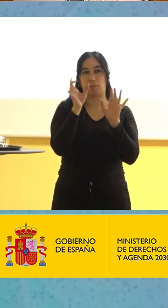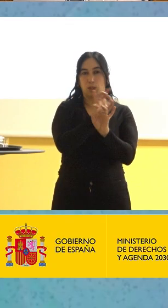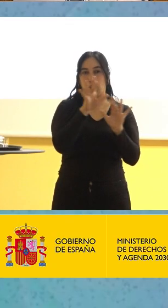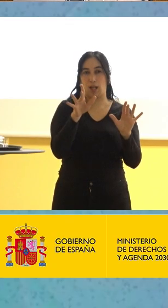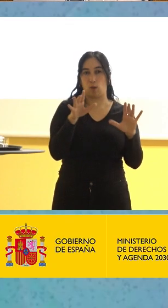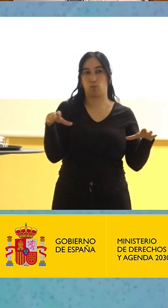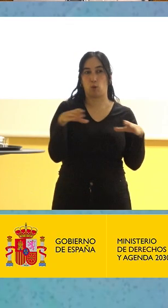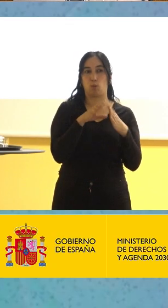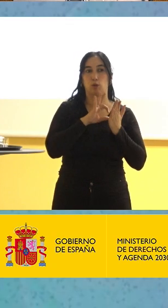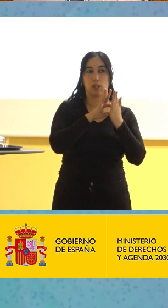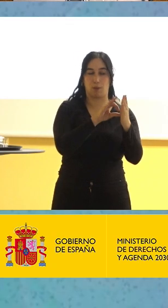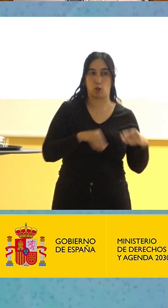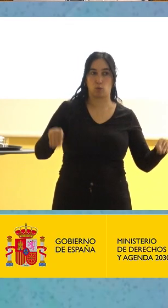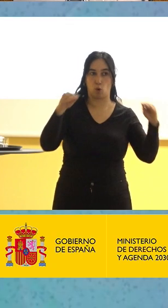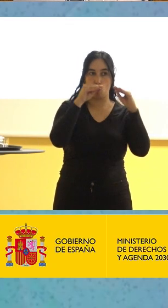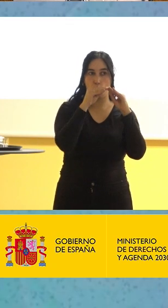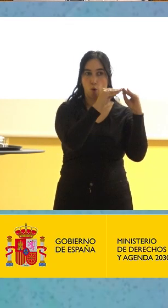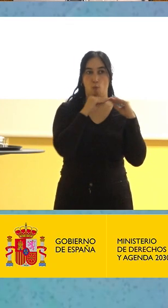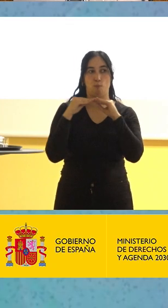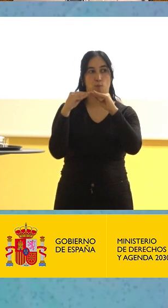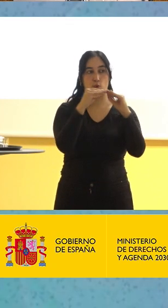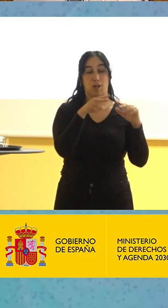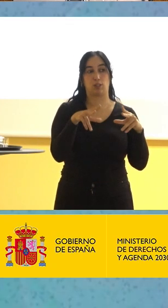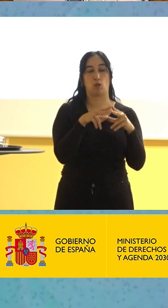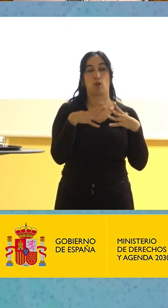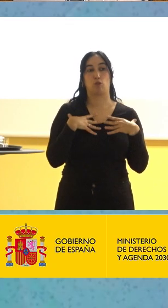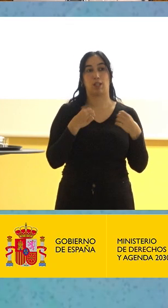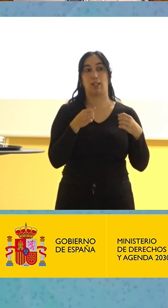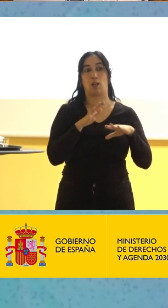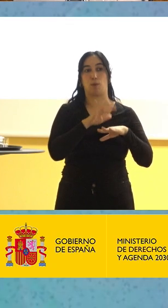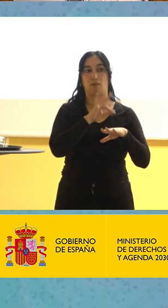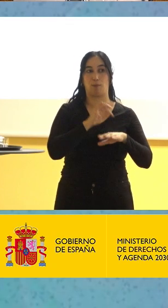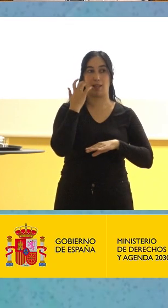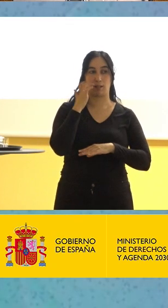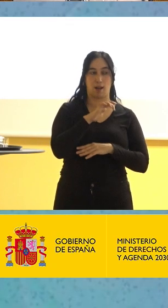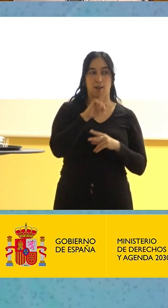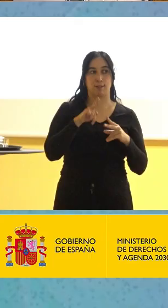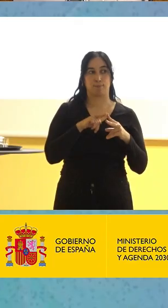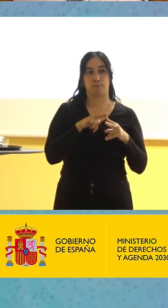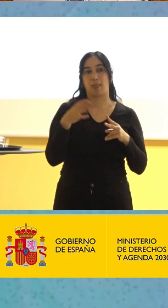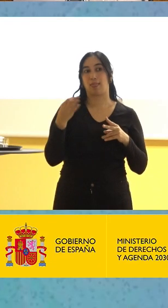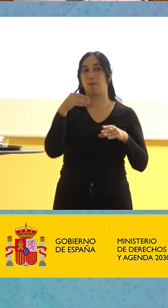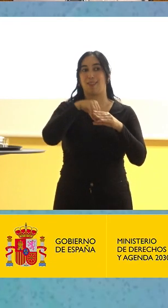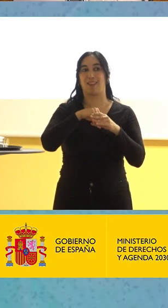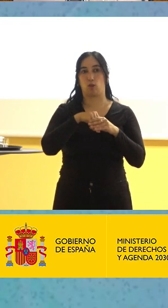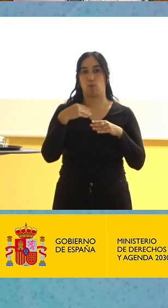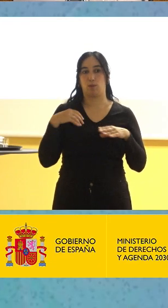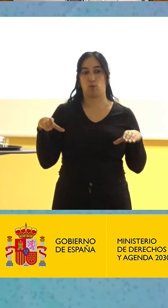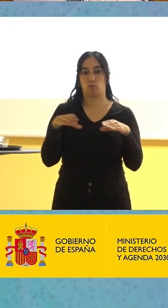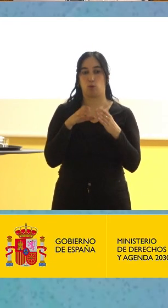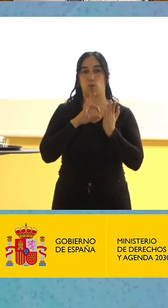una cartera de servicios comunes sociosanitarios en enfermedades raras, que estuviera dentro de esa cartera